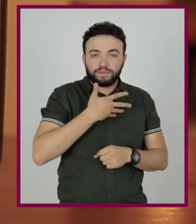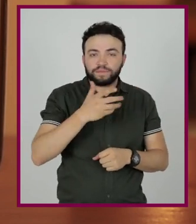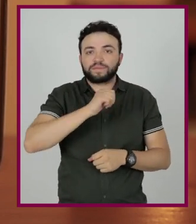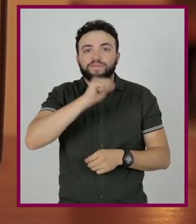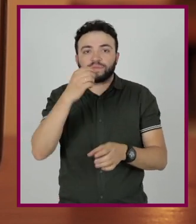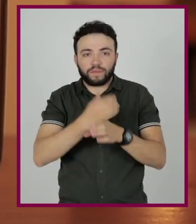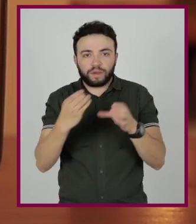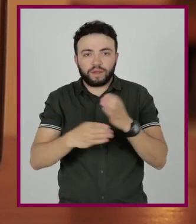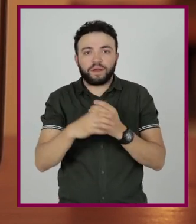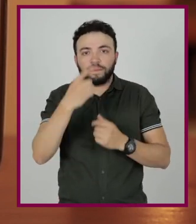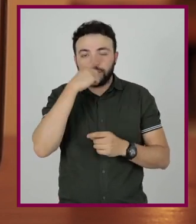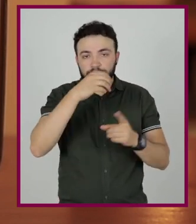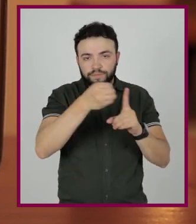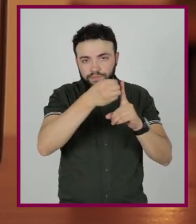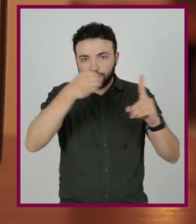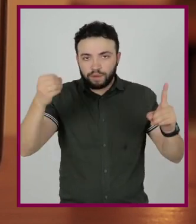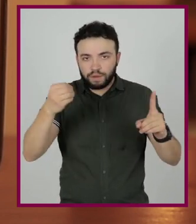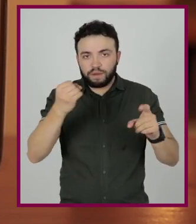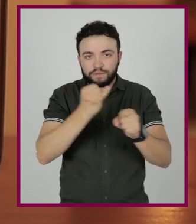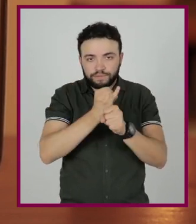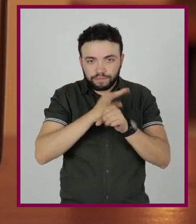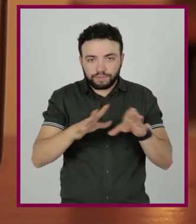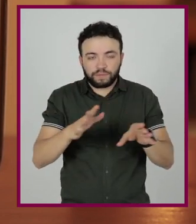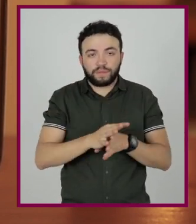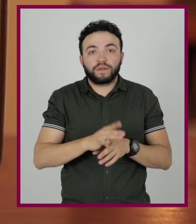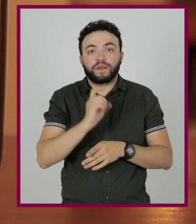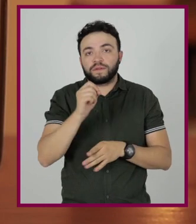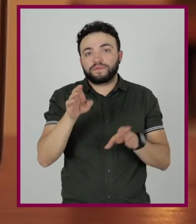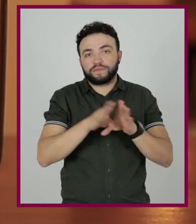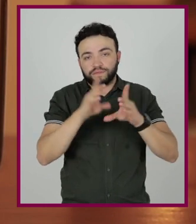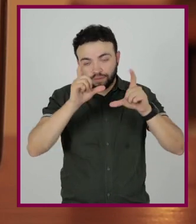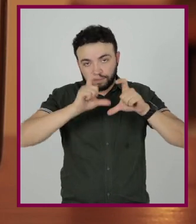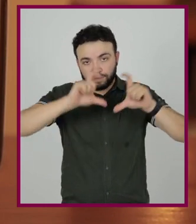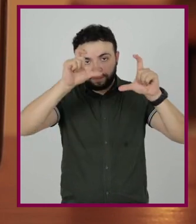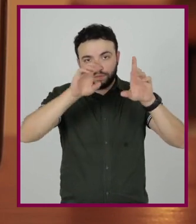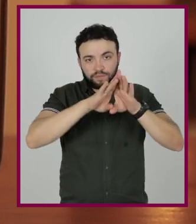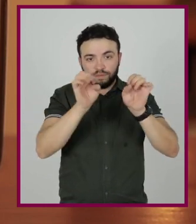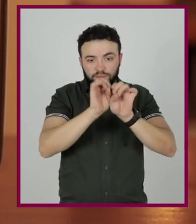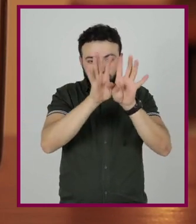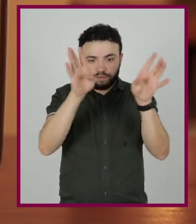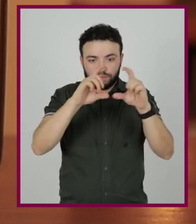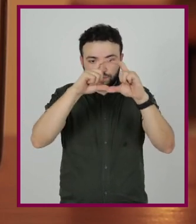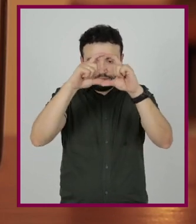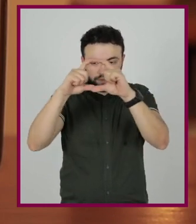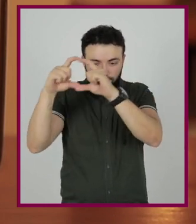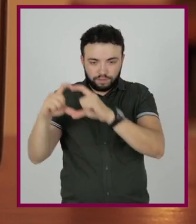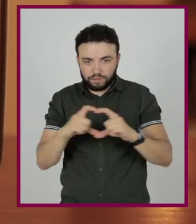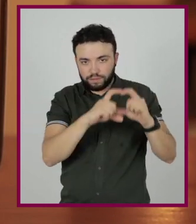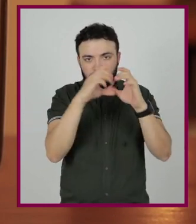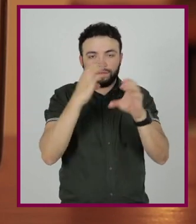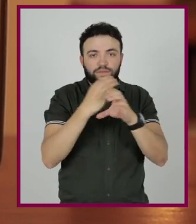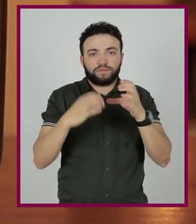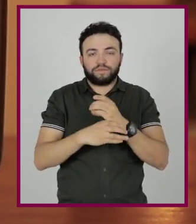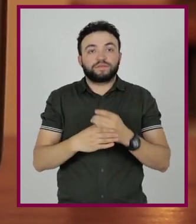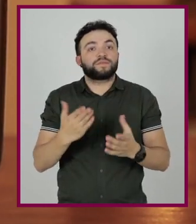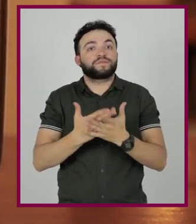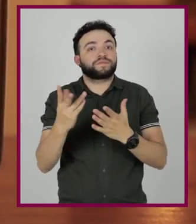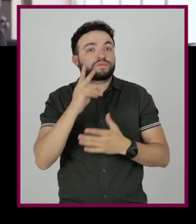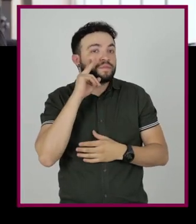estructurar información, las cuales vienen siendo los diagramas de llave, los diagramas arbóreos y los círculos de conceptos, por